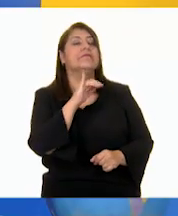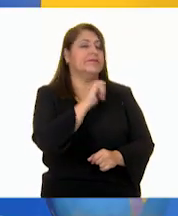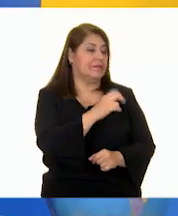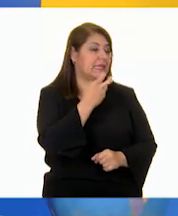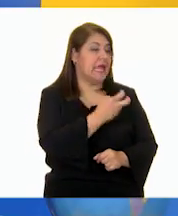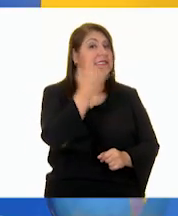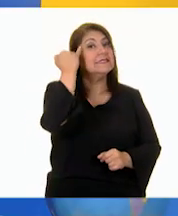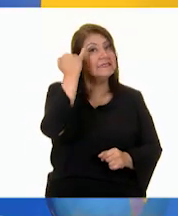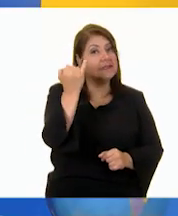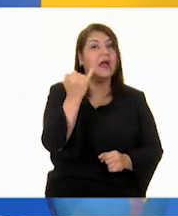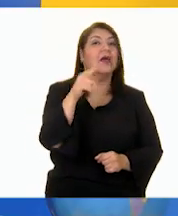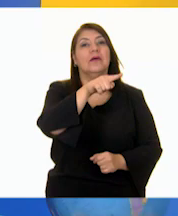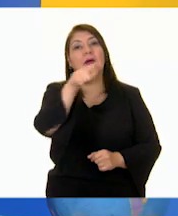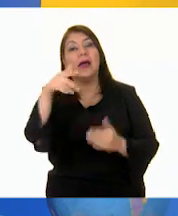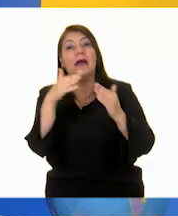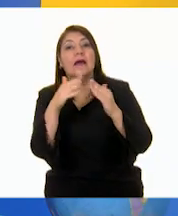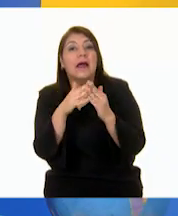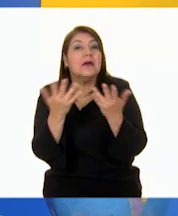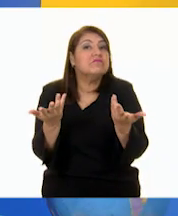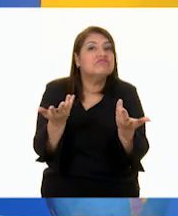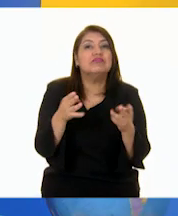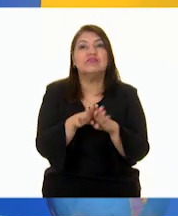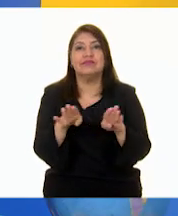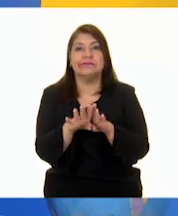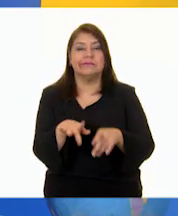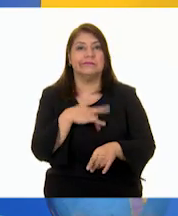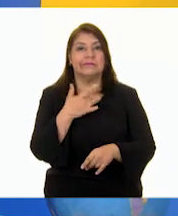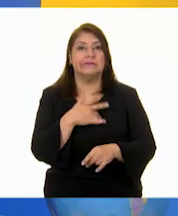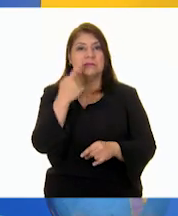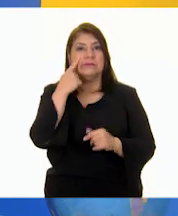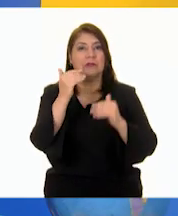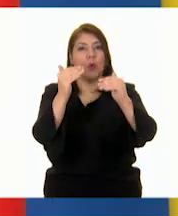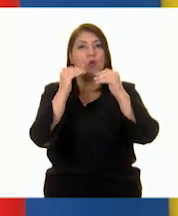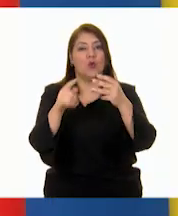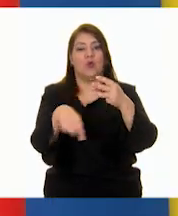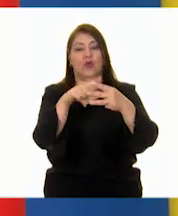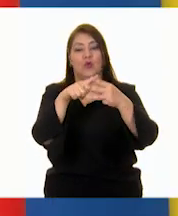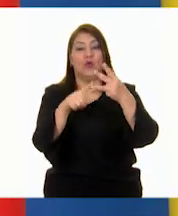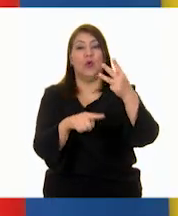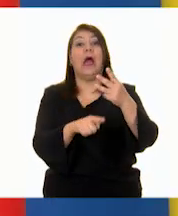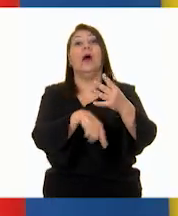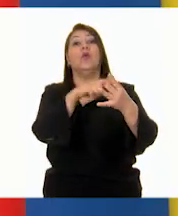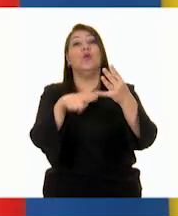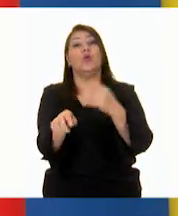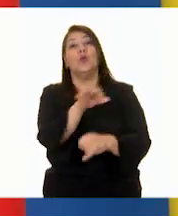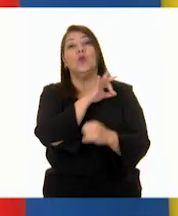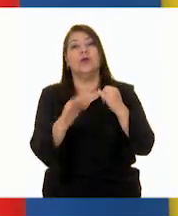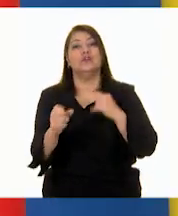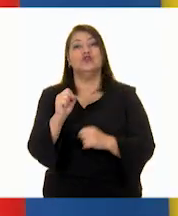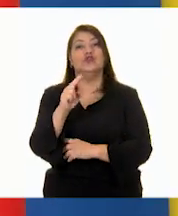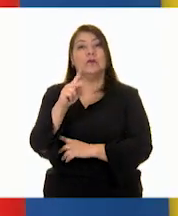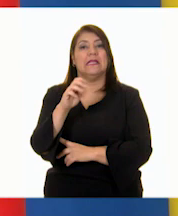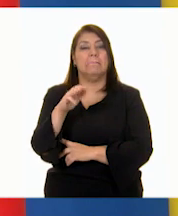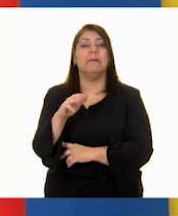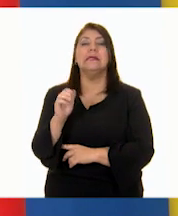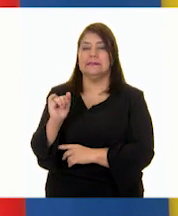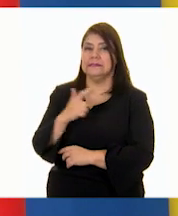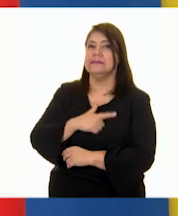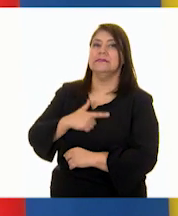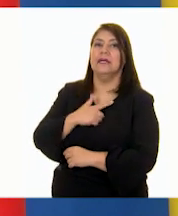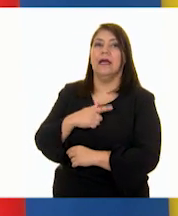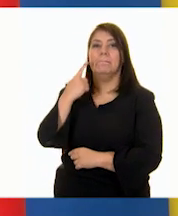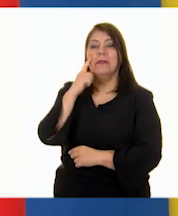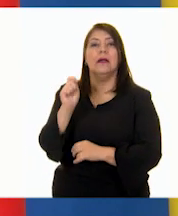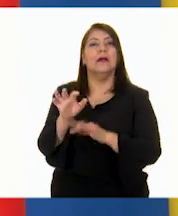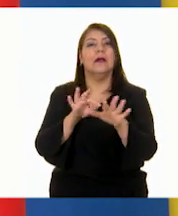en casa, ¿cómo van? Veamos su último subtema. Con todo gusto, maestro. Para el último subtema seleccionamos